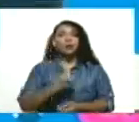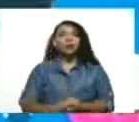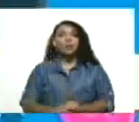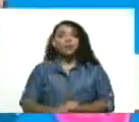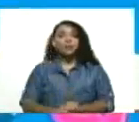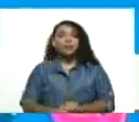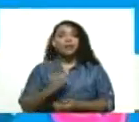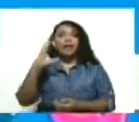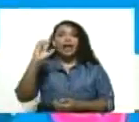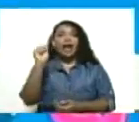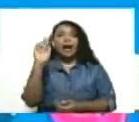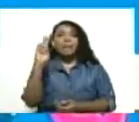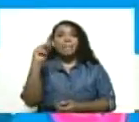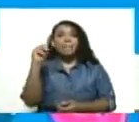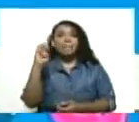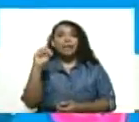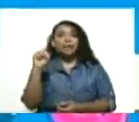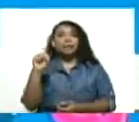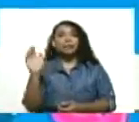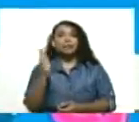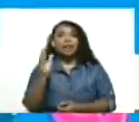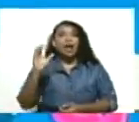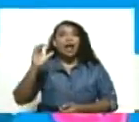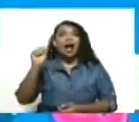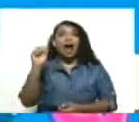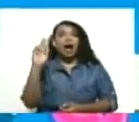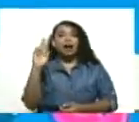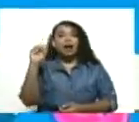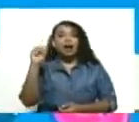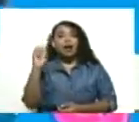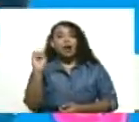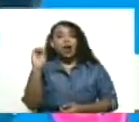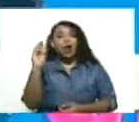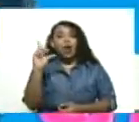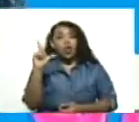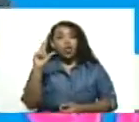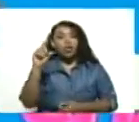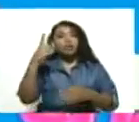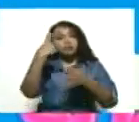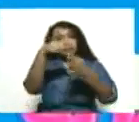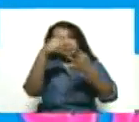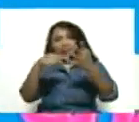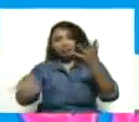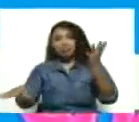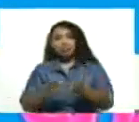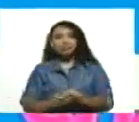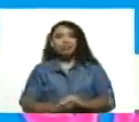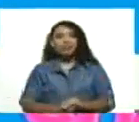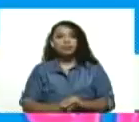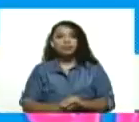Carmen borquez Arnold august y para ustedes contar